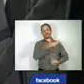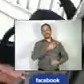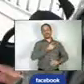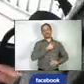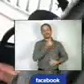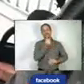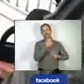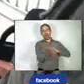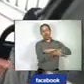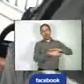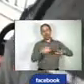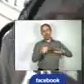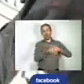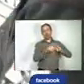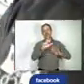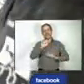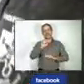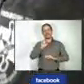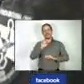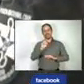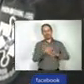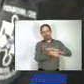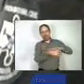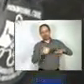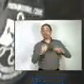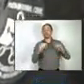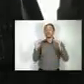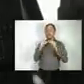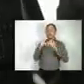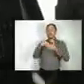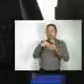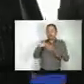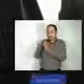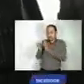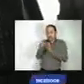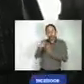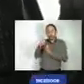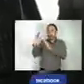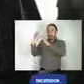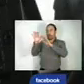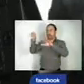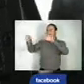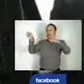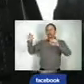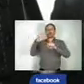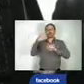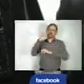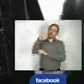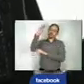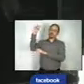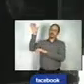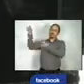en contra del exmandatario. Además, dijo que ya preparan las diligencias para intervenir otras propiedades en el extranjero. Fernando